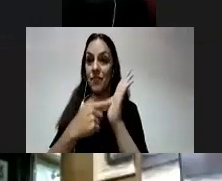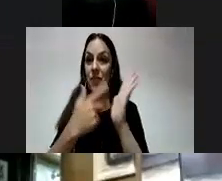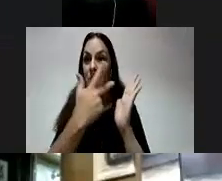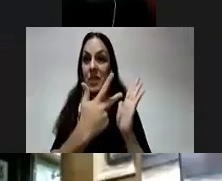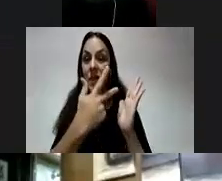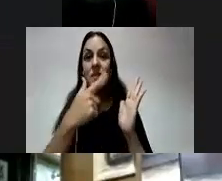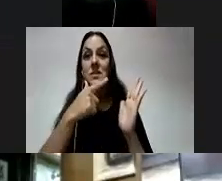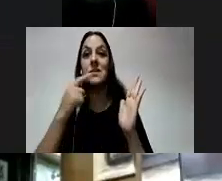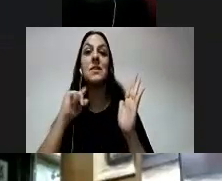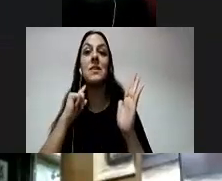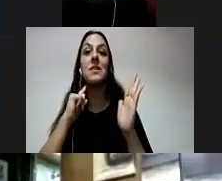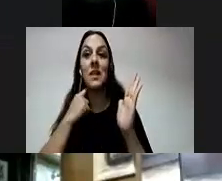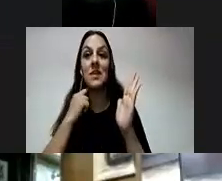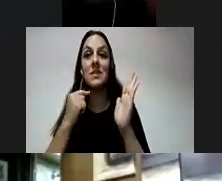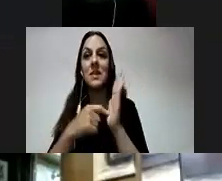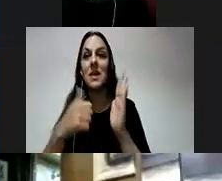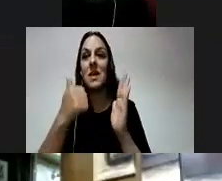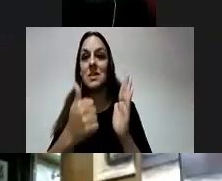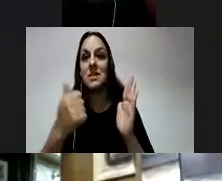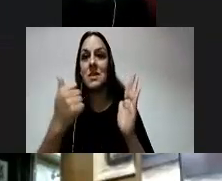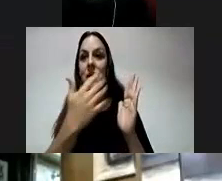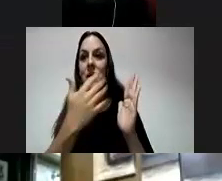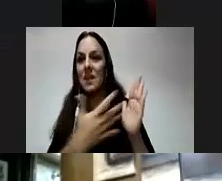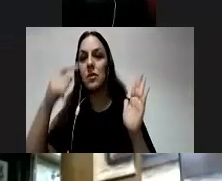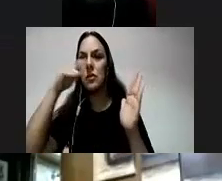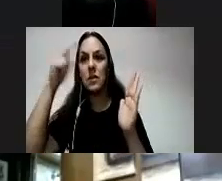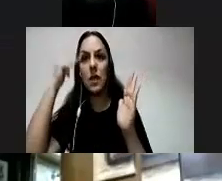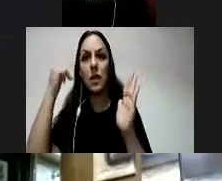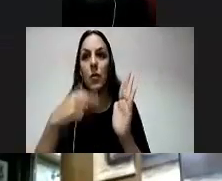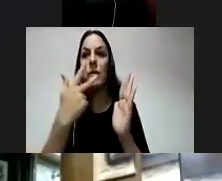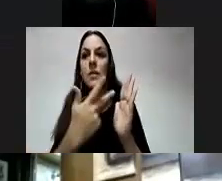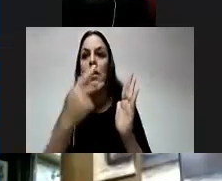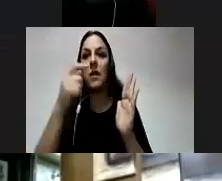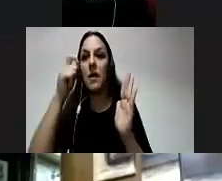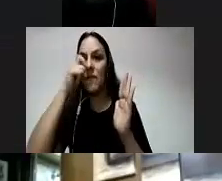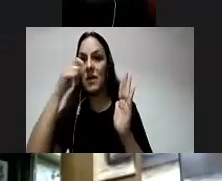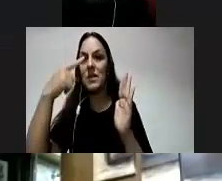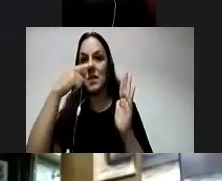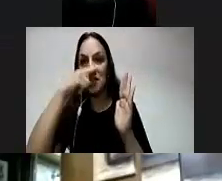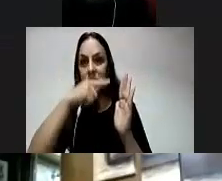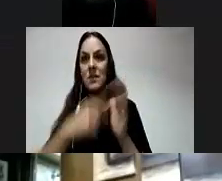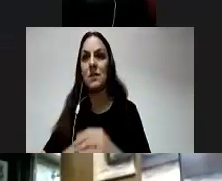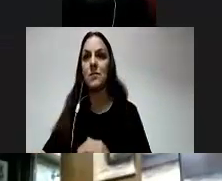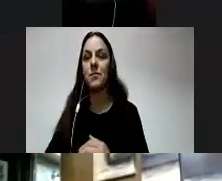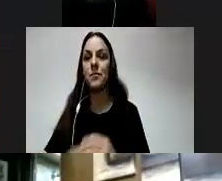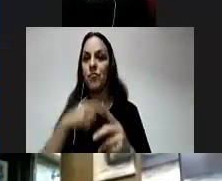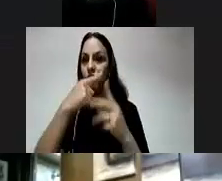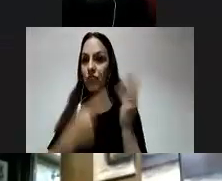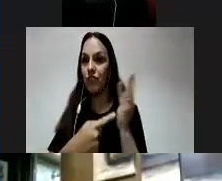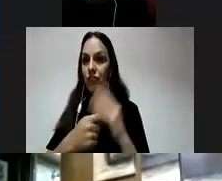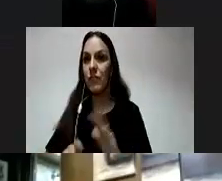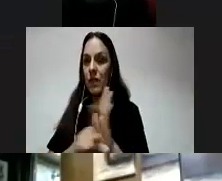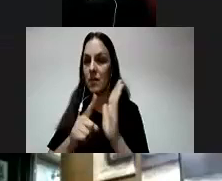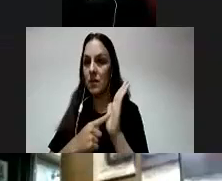579, 327, 2413 y el 331, 1449. En esta línea de pensamiento